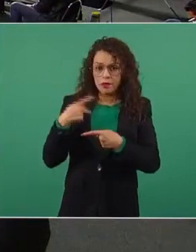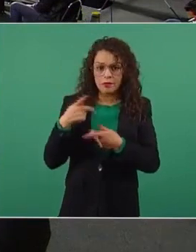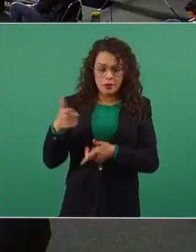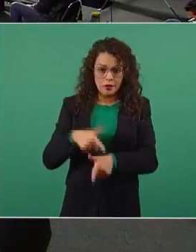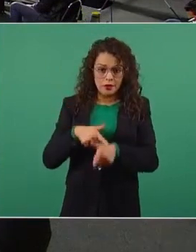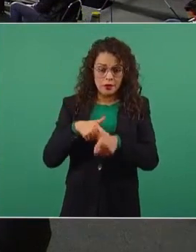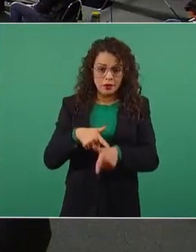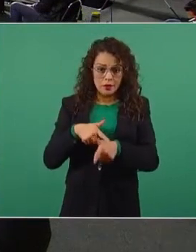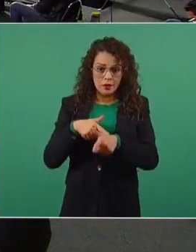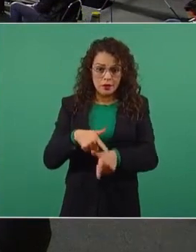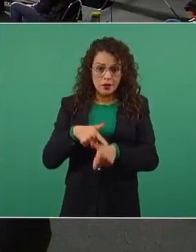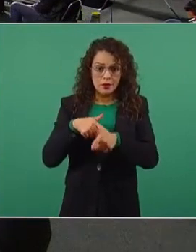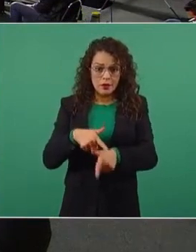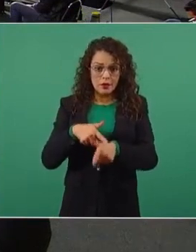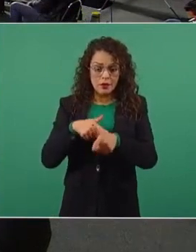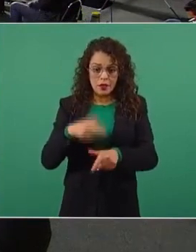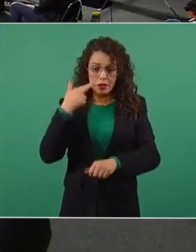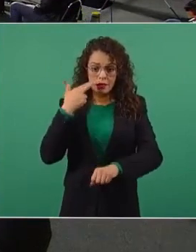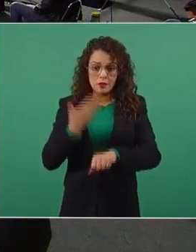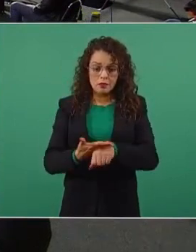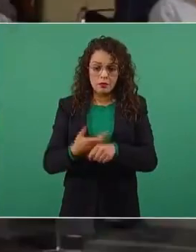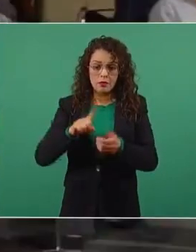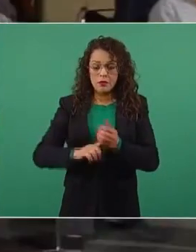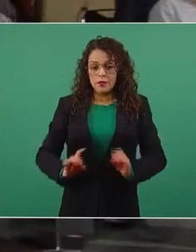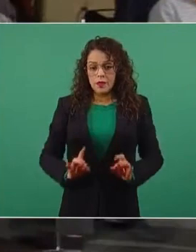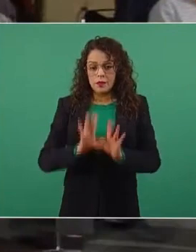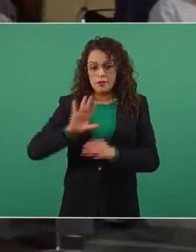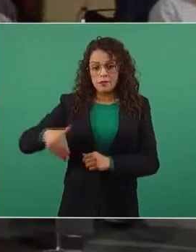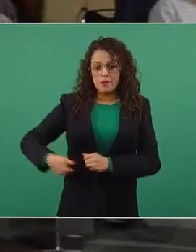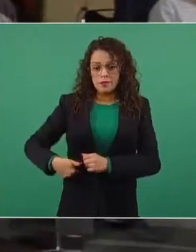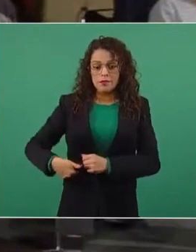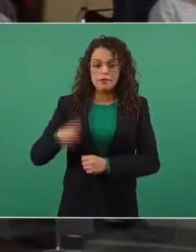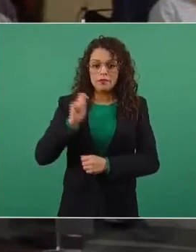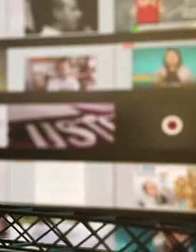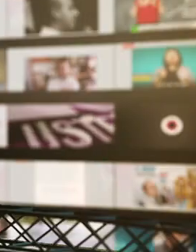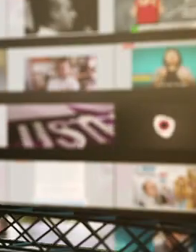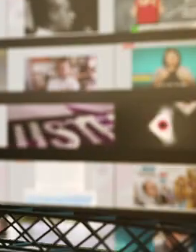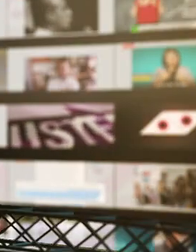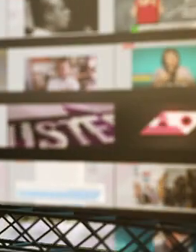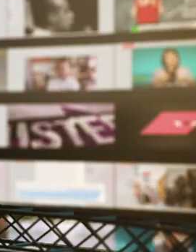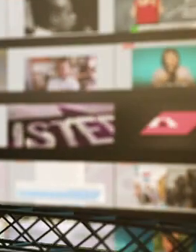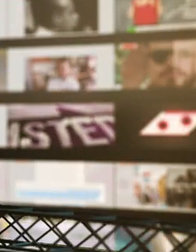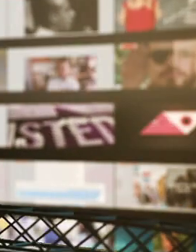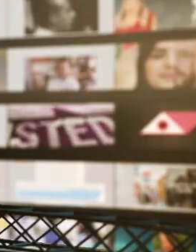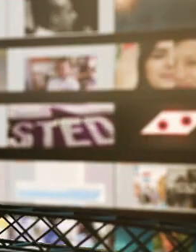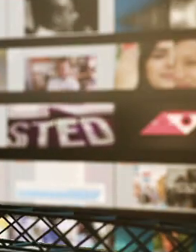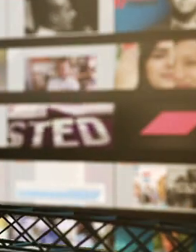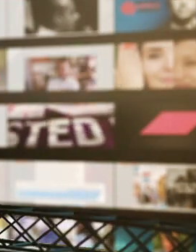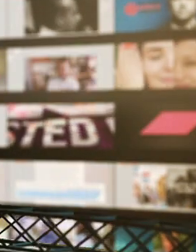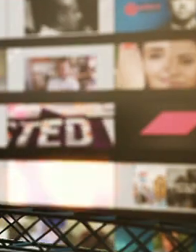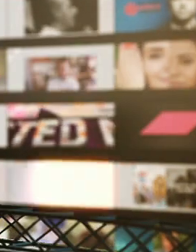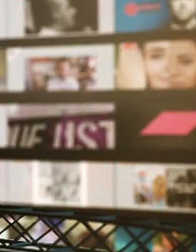seguir cargando con esta responsabilidad de una tragedia que sucedió en una obra gestionada en su gobierno? El presidente respondió que va a haber justicia